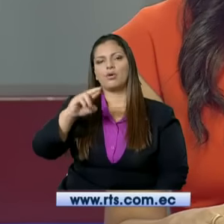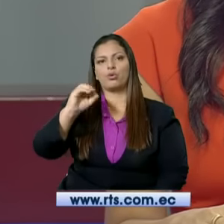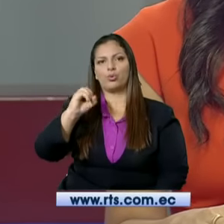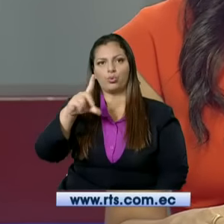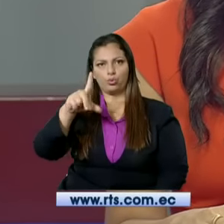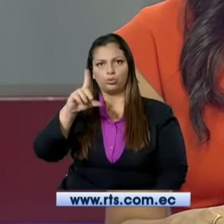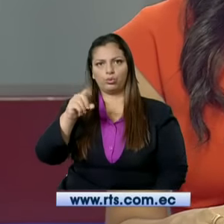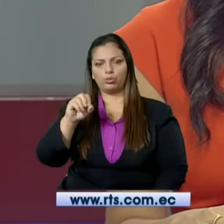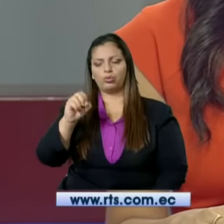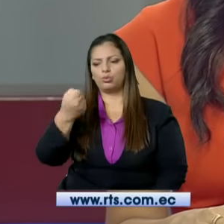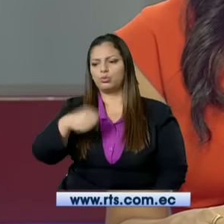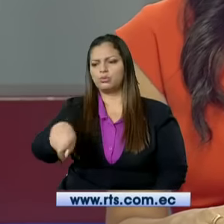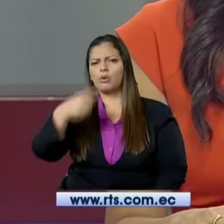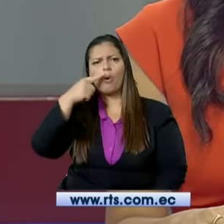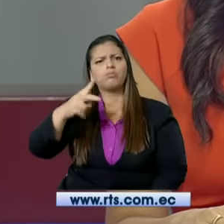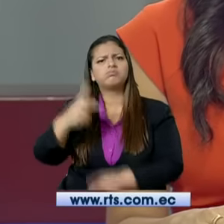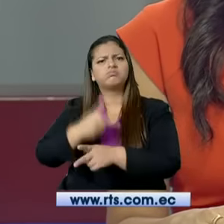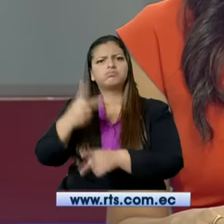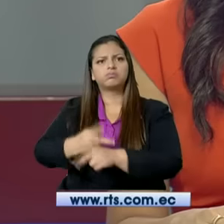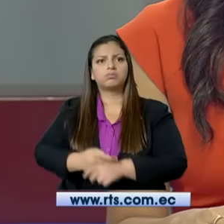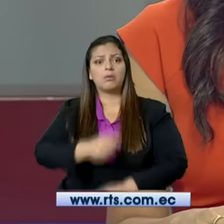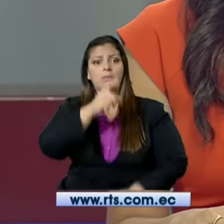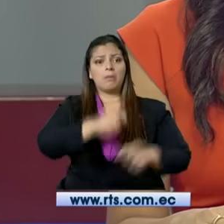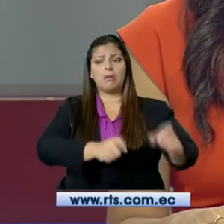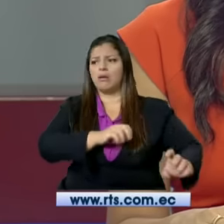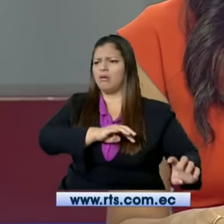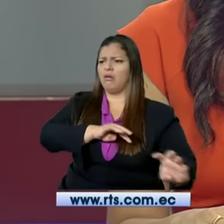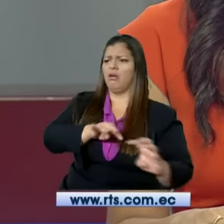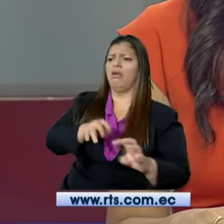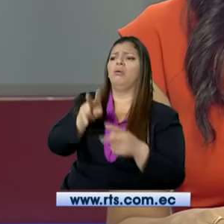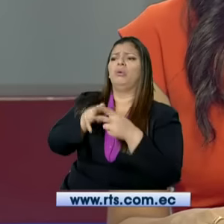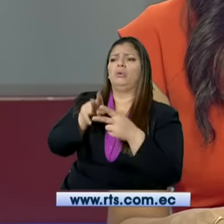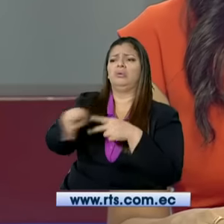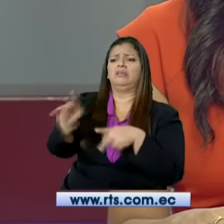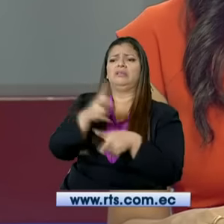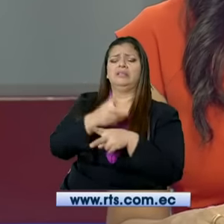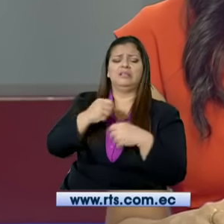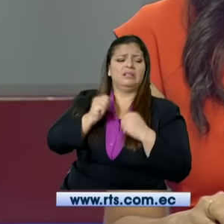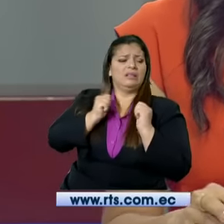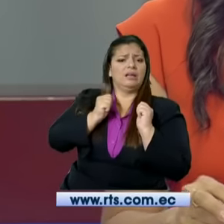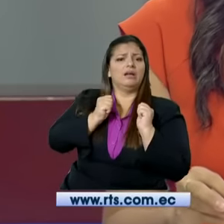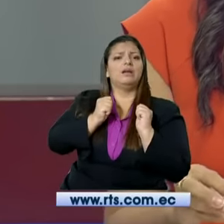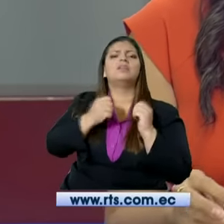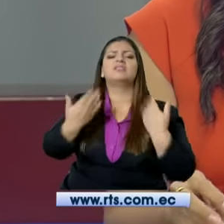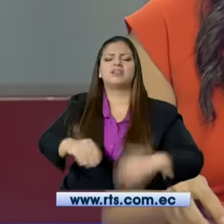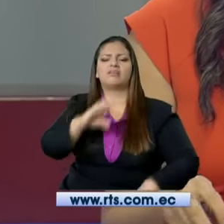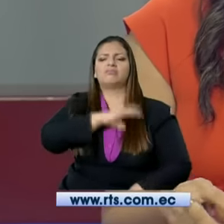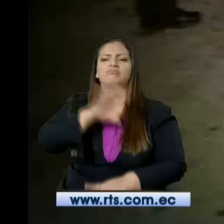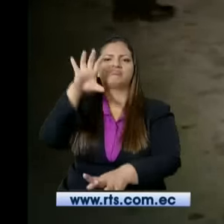captura, la policía decomisó además un arma de fuego y varios sobres de droga.